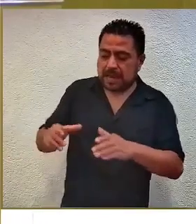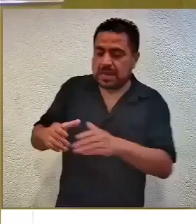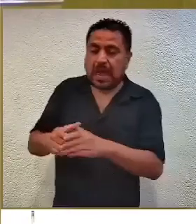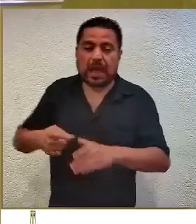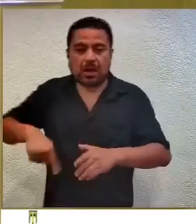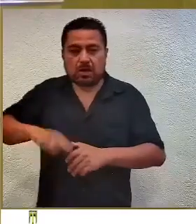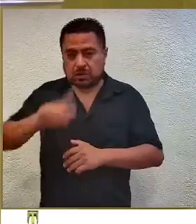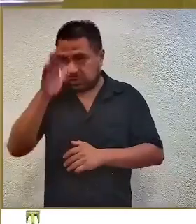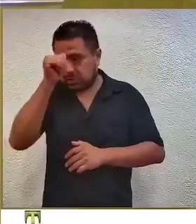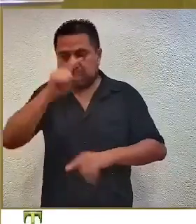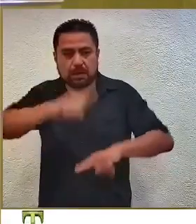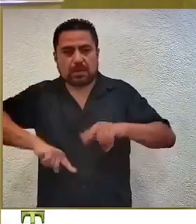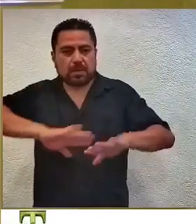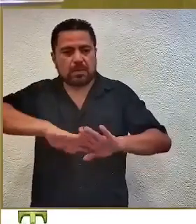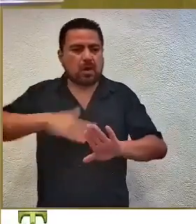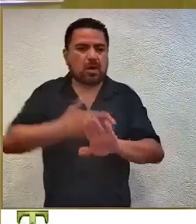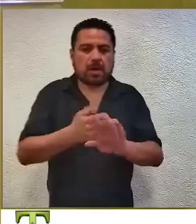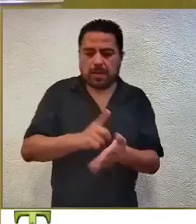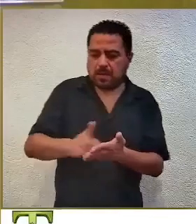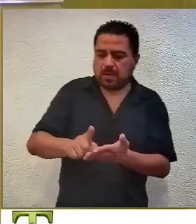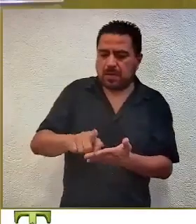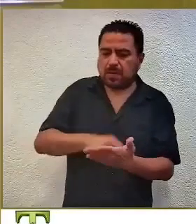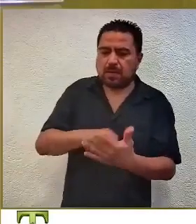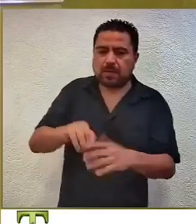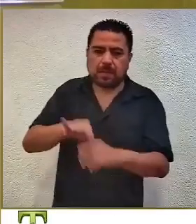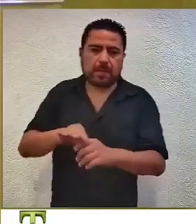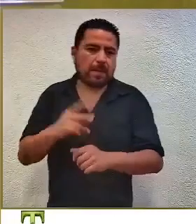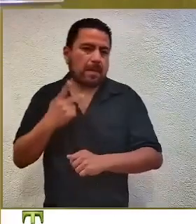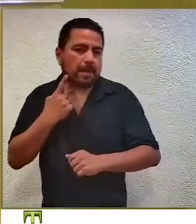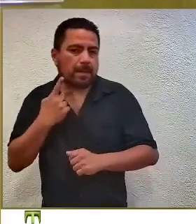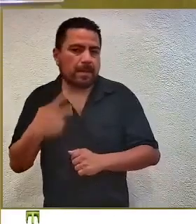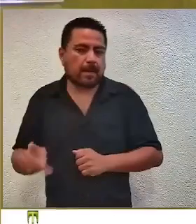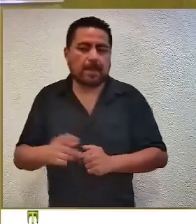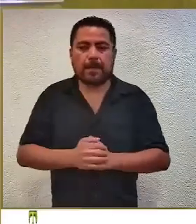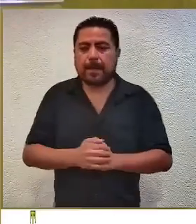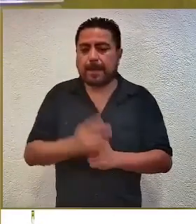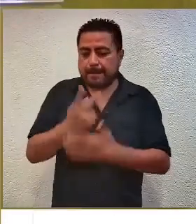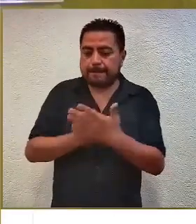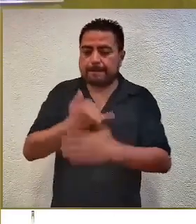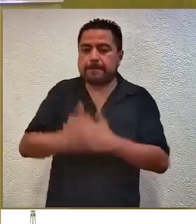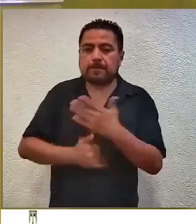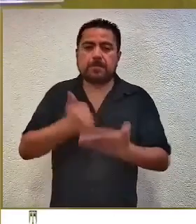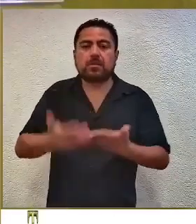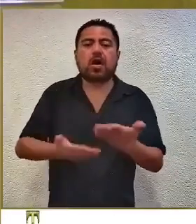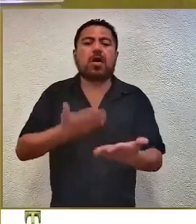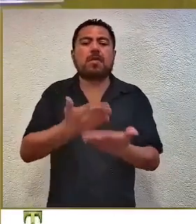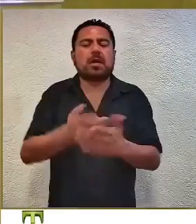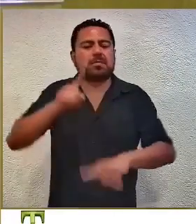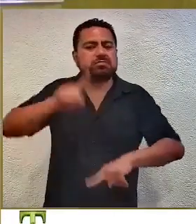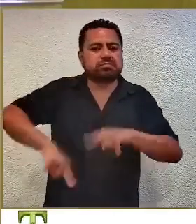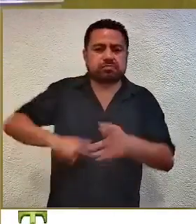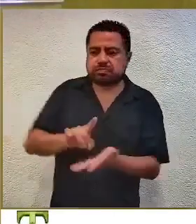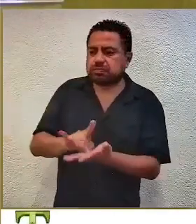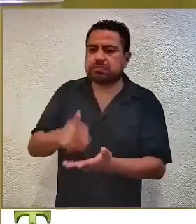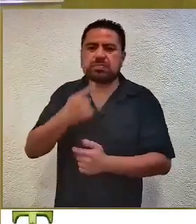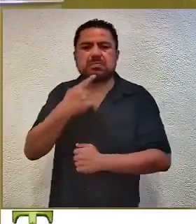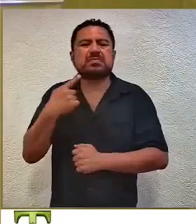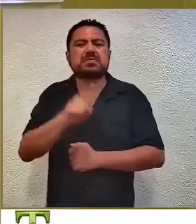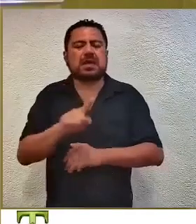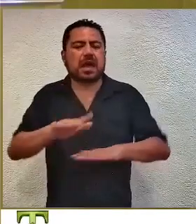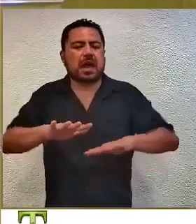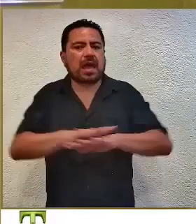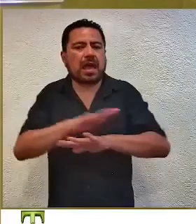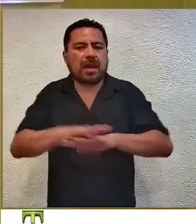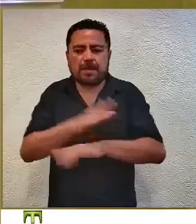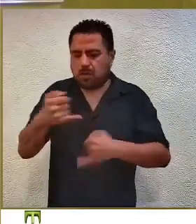concepto viola sus derechos político-electorales. En el proyecto de la cuenta se propone desechar el medio de impugnación al existir un cambio de